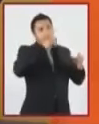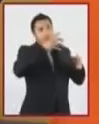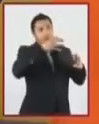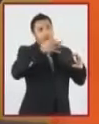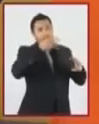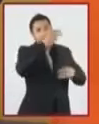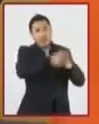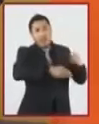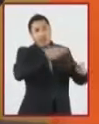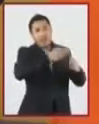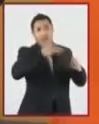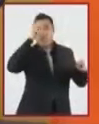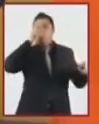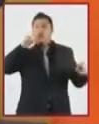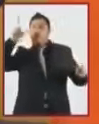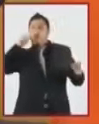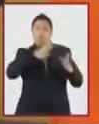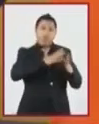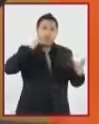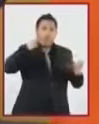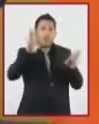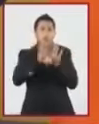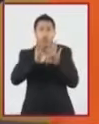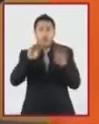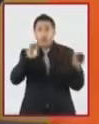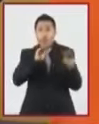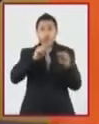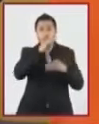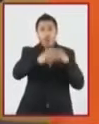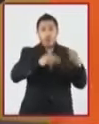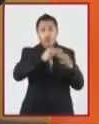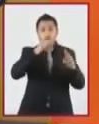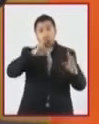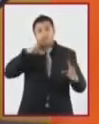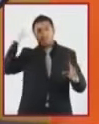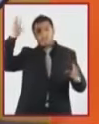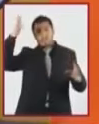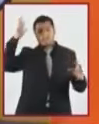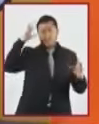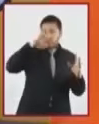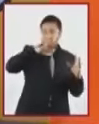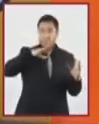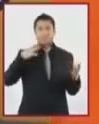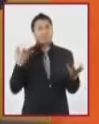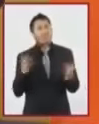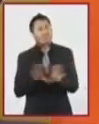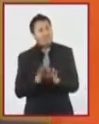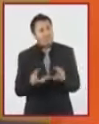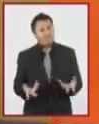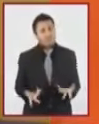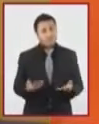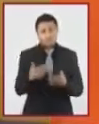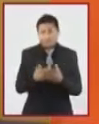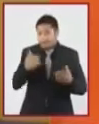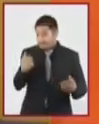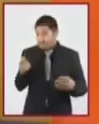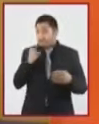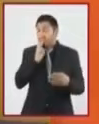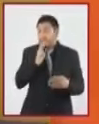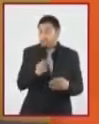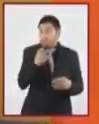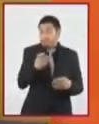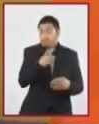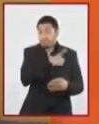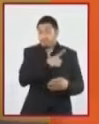es el desplazamiento de la Tierra respecto al Sol? Antes de empezar en la forma para responder estas preguntas,